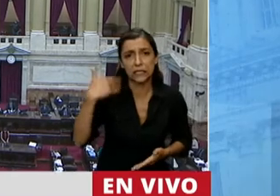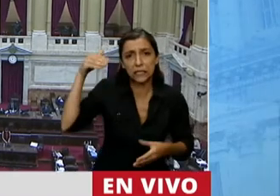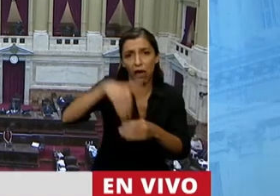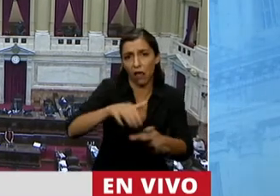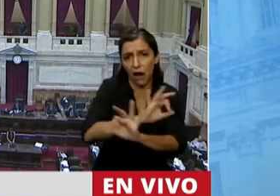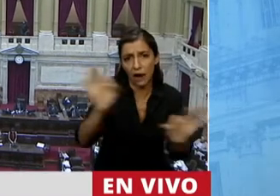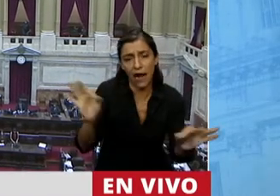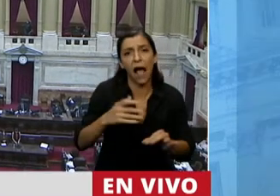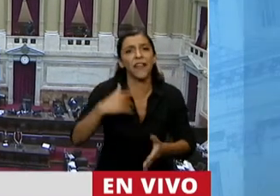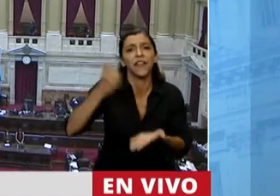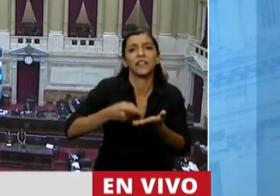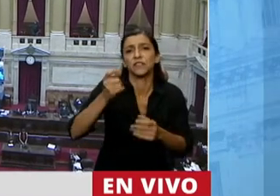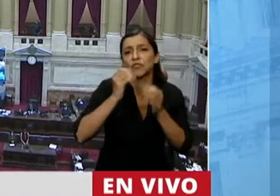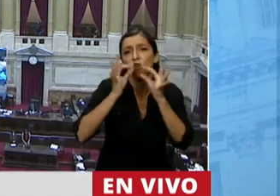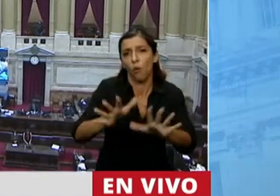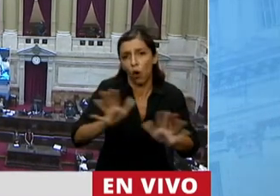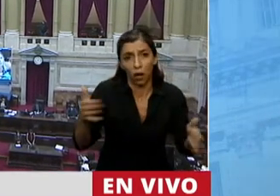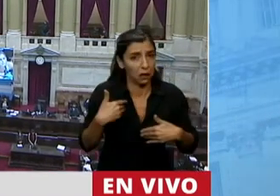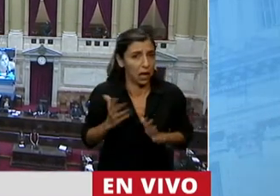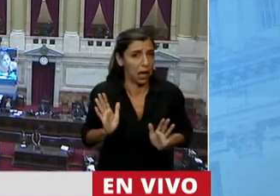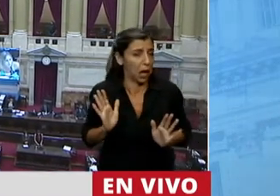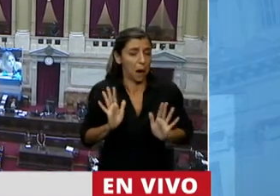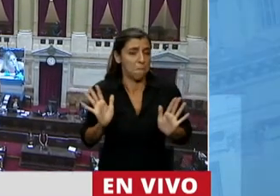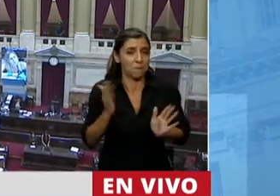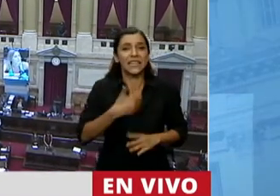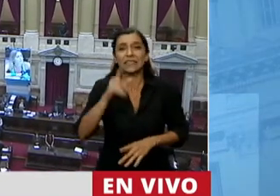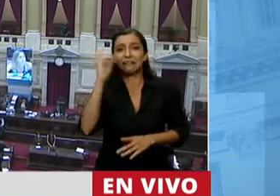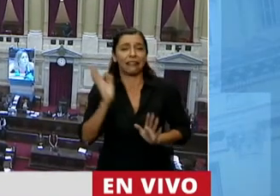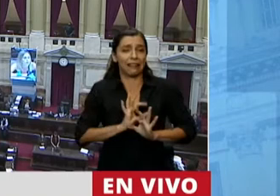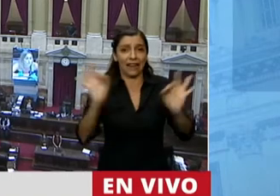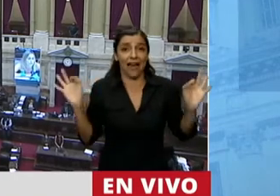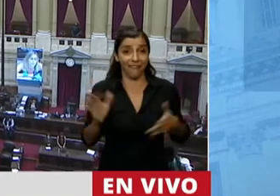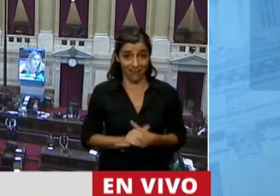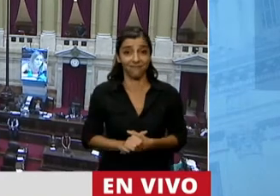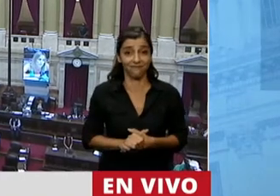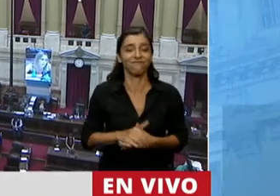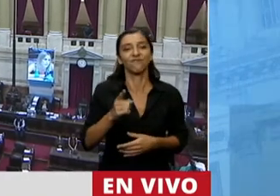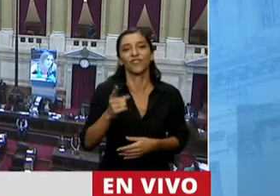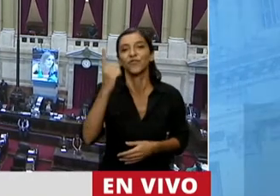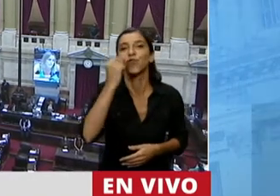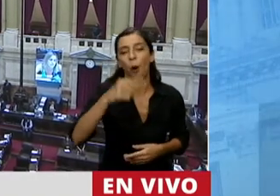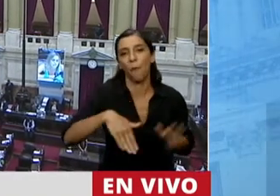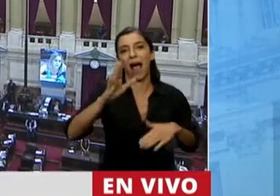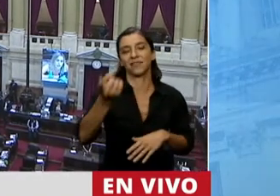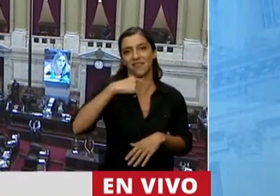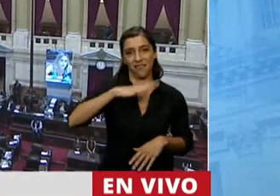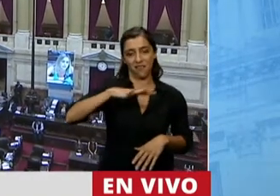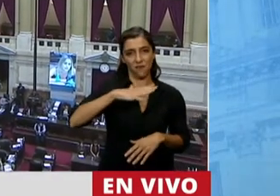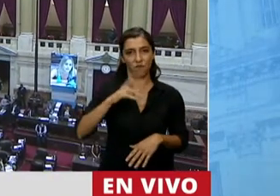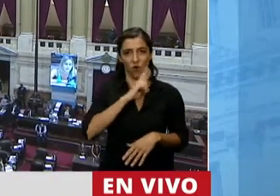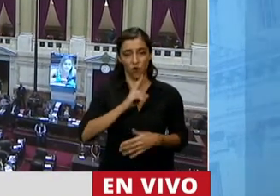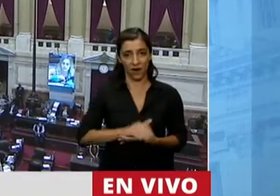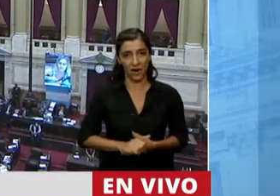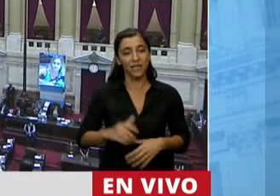de vida. En 1921, un congreso de hombres decidió que las mujeres